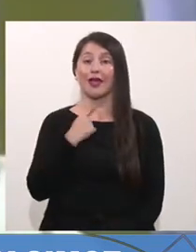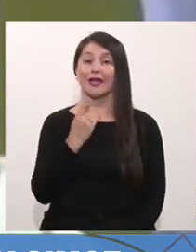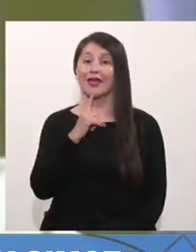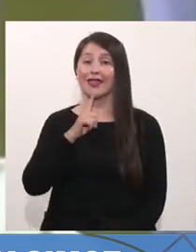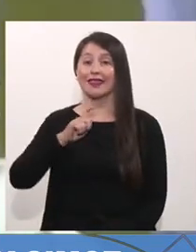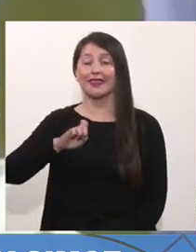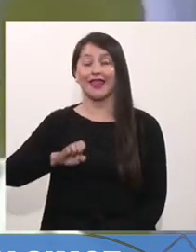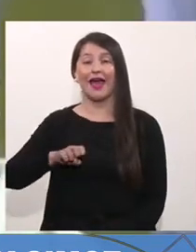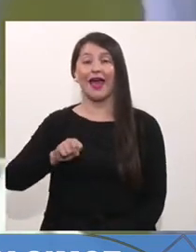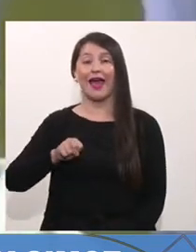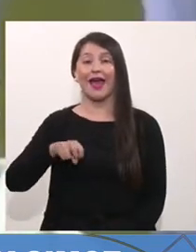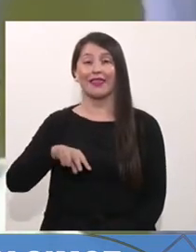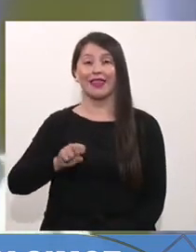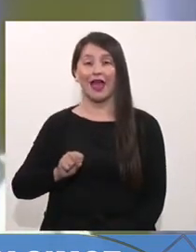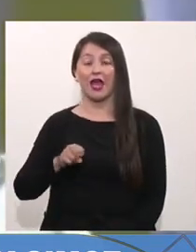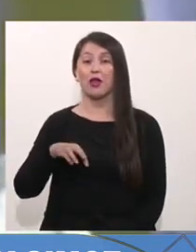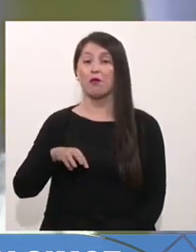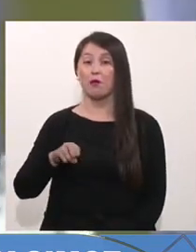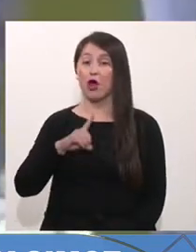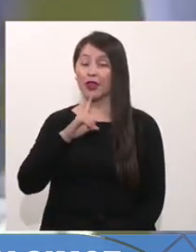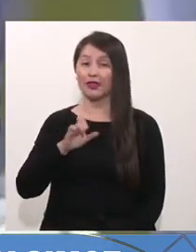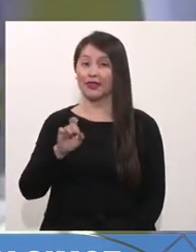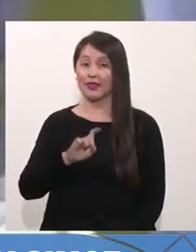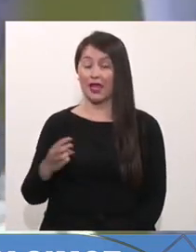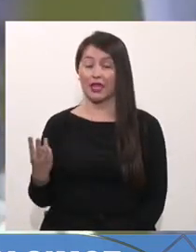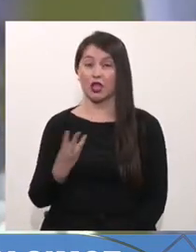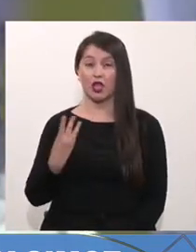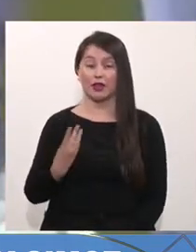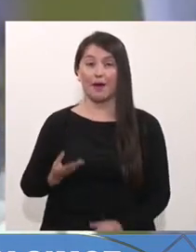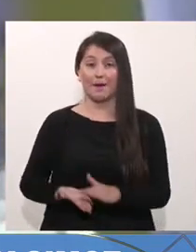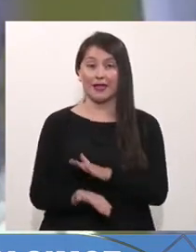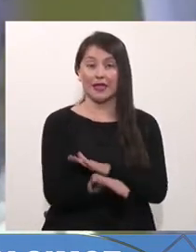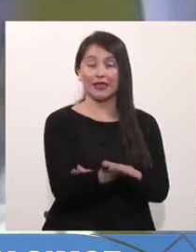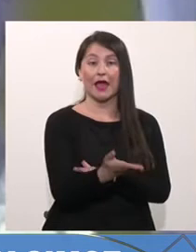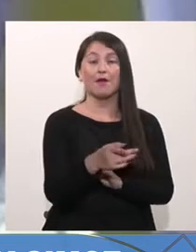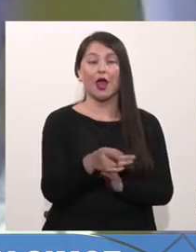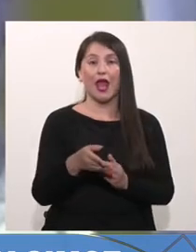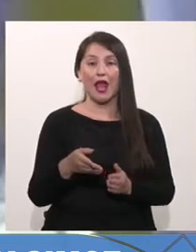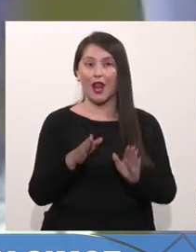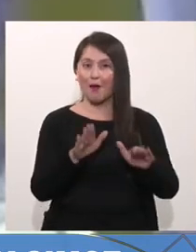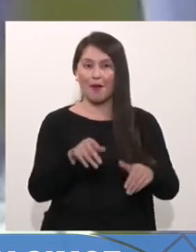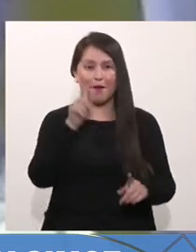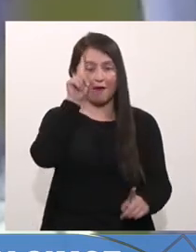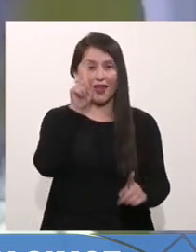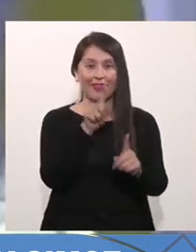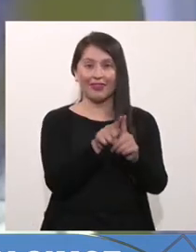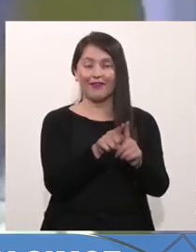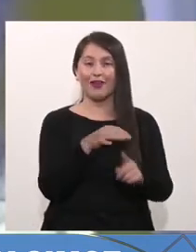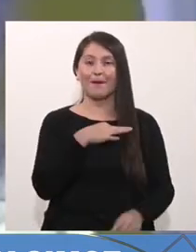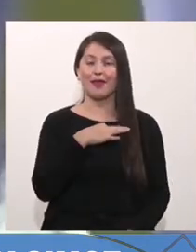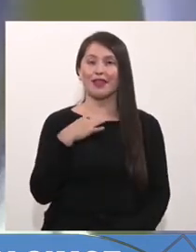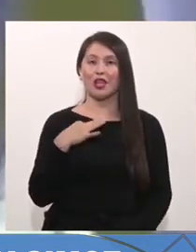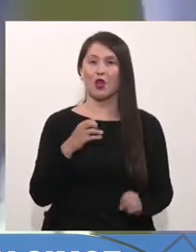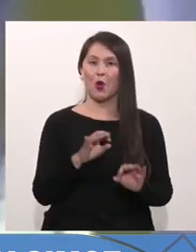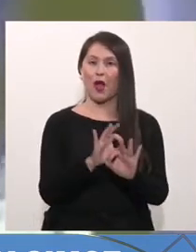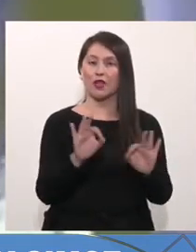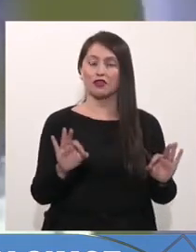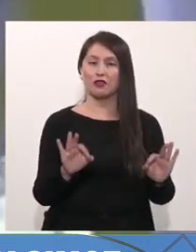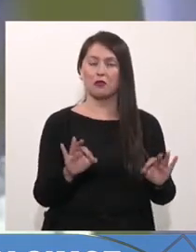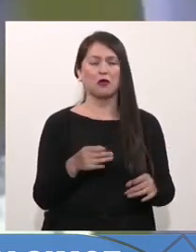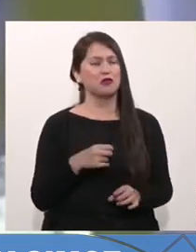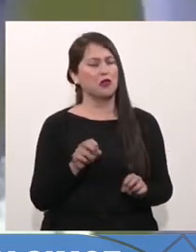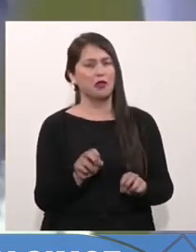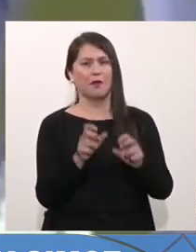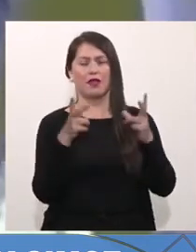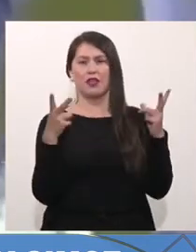Carlos Montes, lo que establece va en la línea de lo que ha planteado el propio Ministerio, por eso nos llama mucho la atención que no se allanen a sumarse a